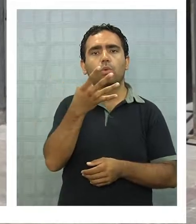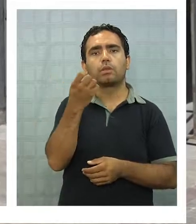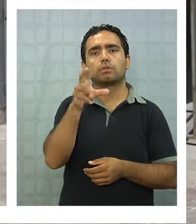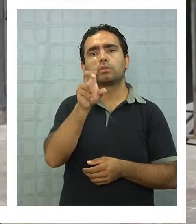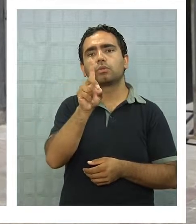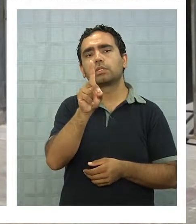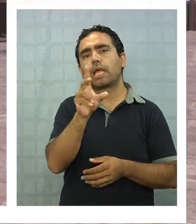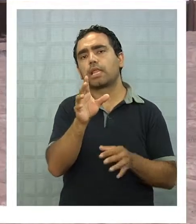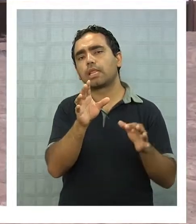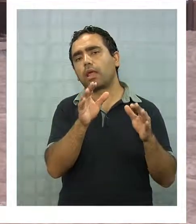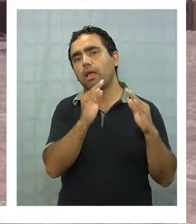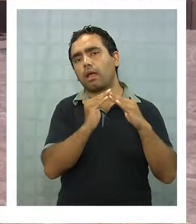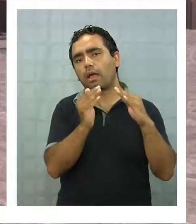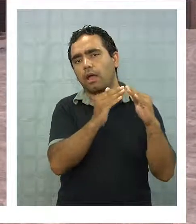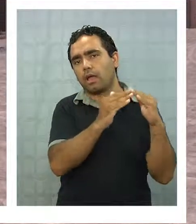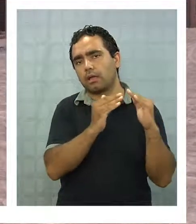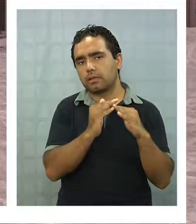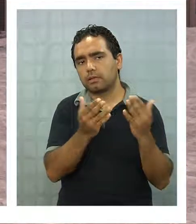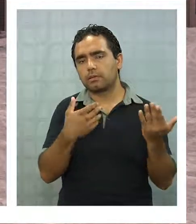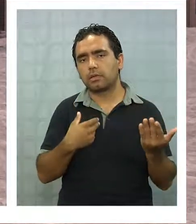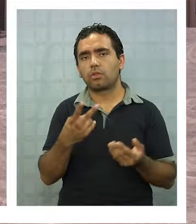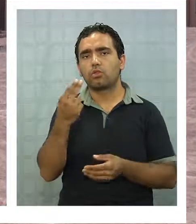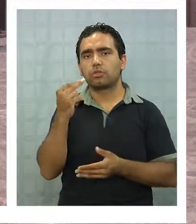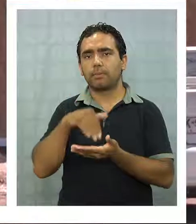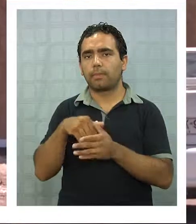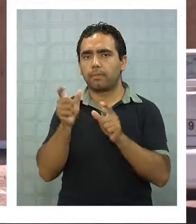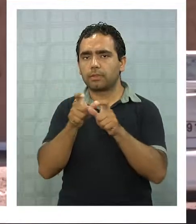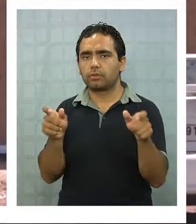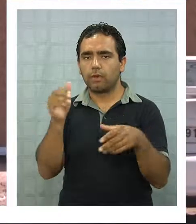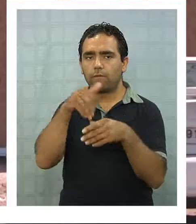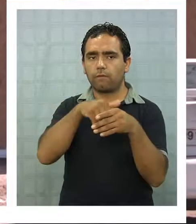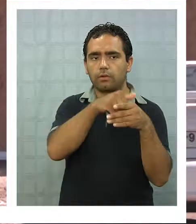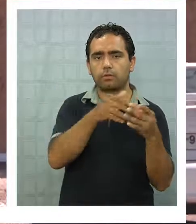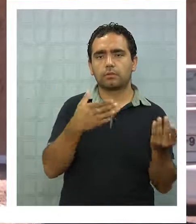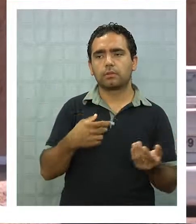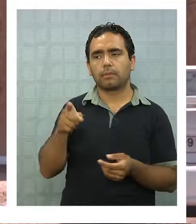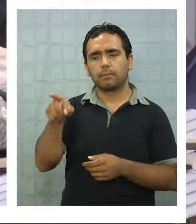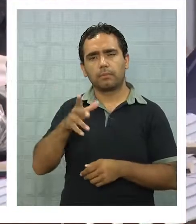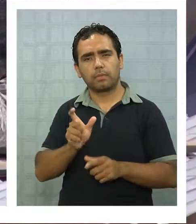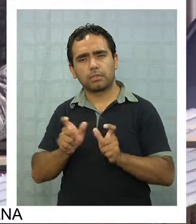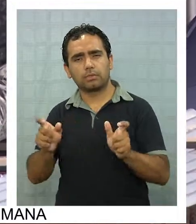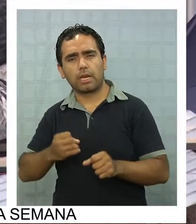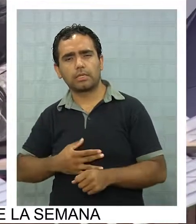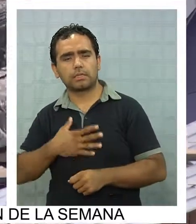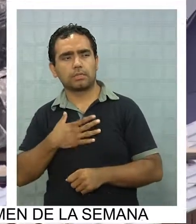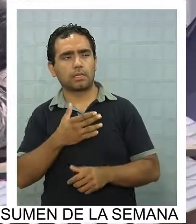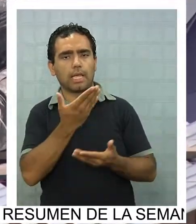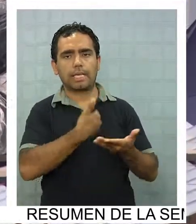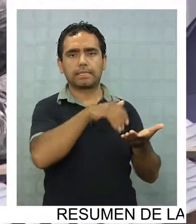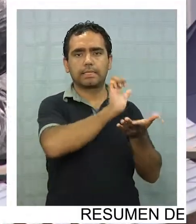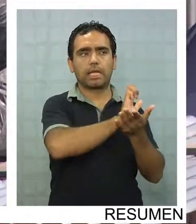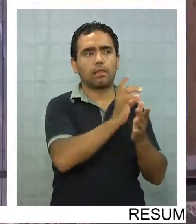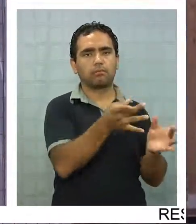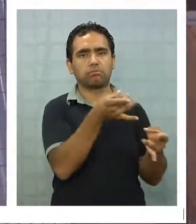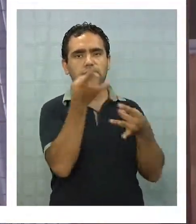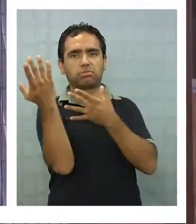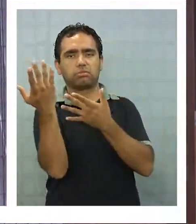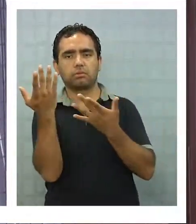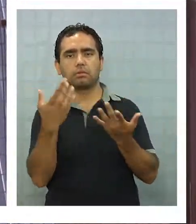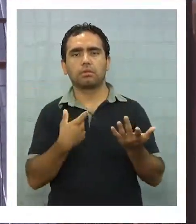casas, saquemos los procesos de 12.000 votos. Estos vecinos sienten que han sido abandonados por el Estado, llegando incluso a recibir cobros